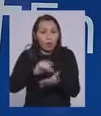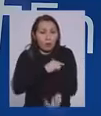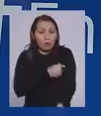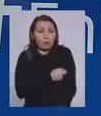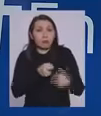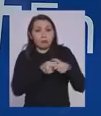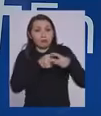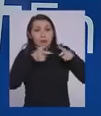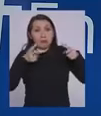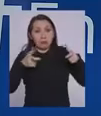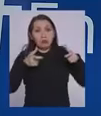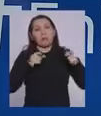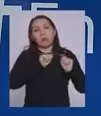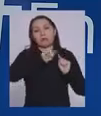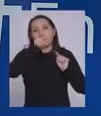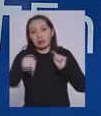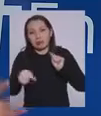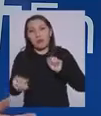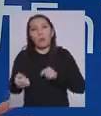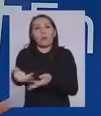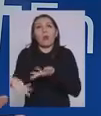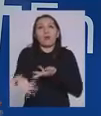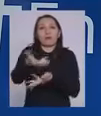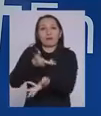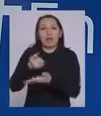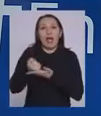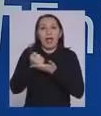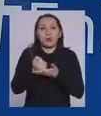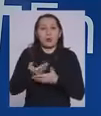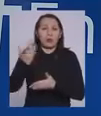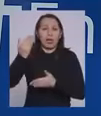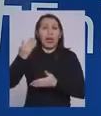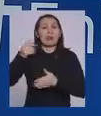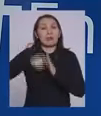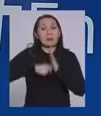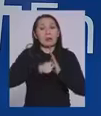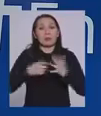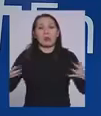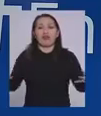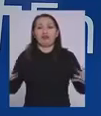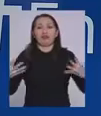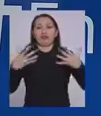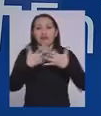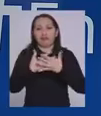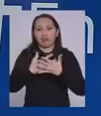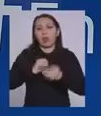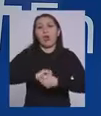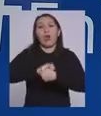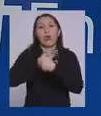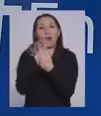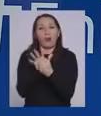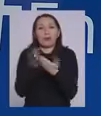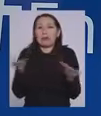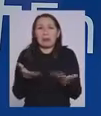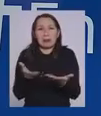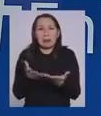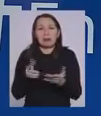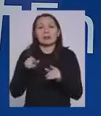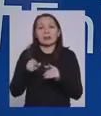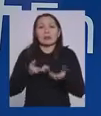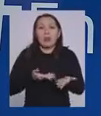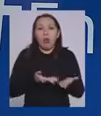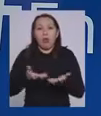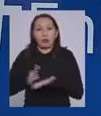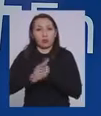país. Nosotros hemos establecido hace ya varios meses una red integrada de COVID-19 para precisamente